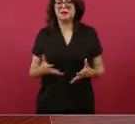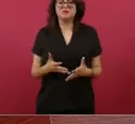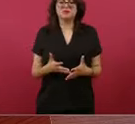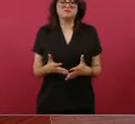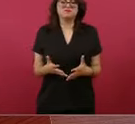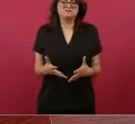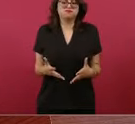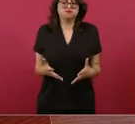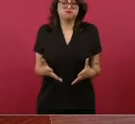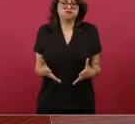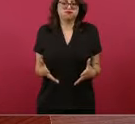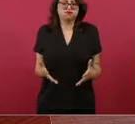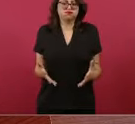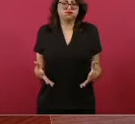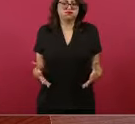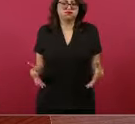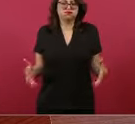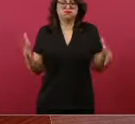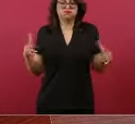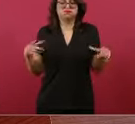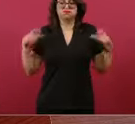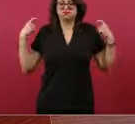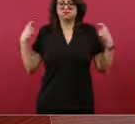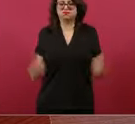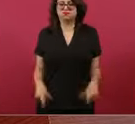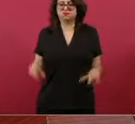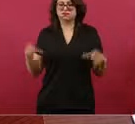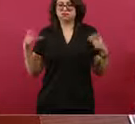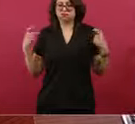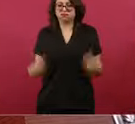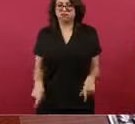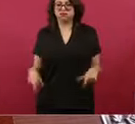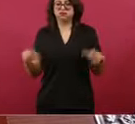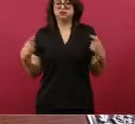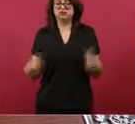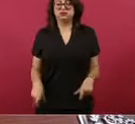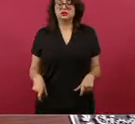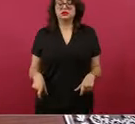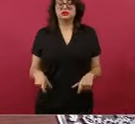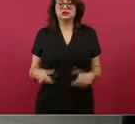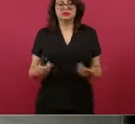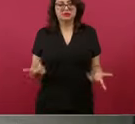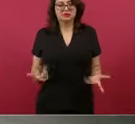ejidales, porque Salinas, y esto para los jóvenes,